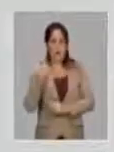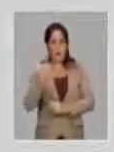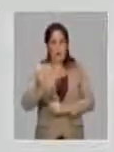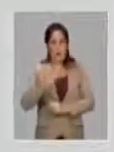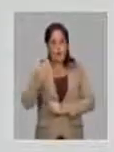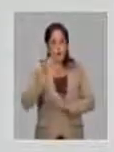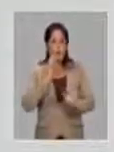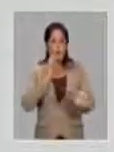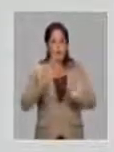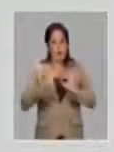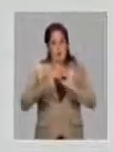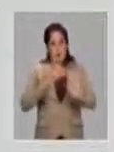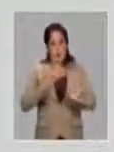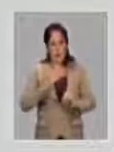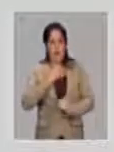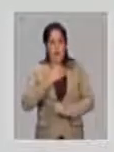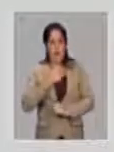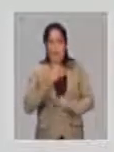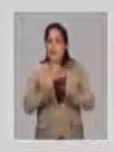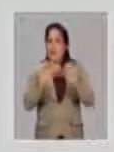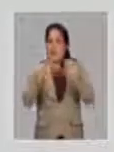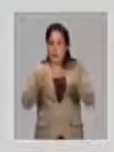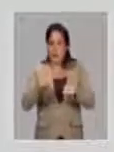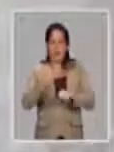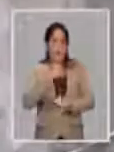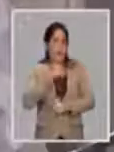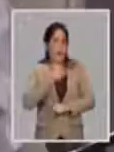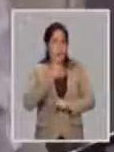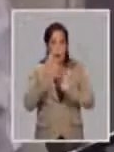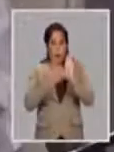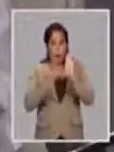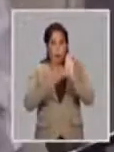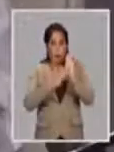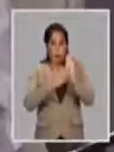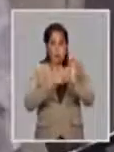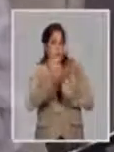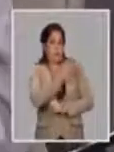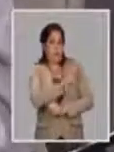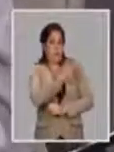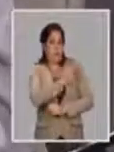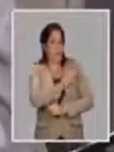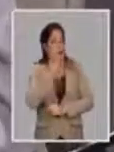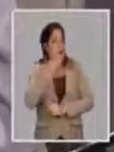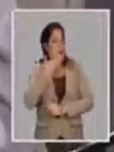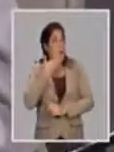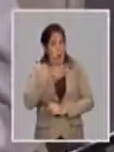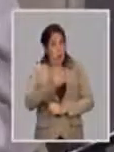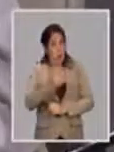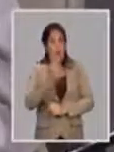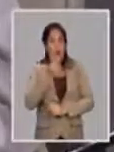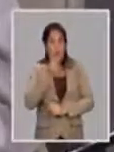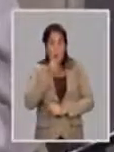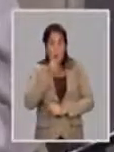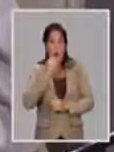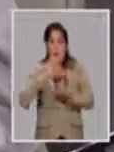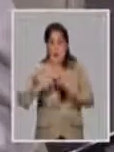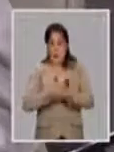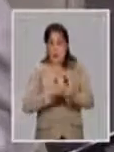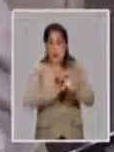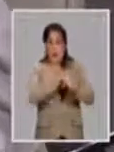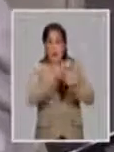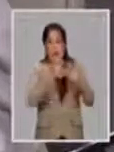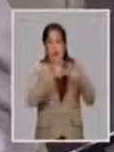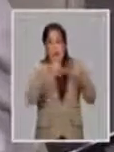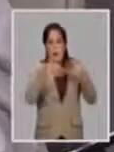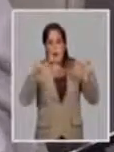hemos tenido en términos de seguridad. O sea, es imposible que si usted no demuestra que una vacuna es segura, pueda ampliar